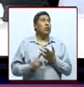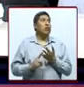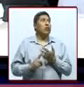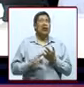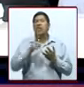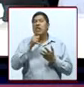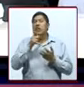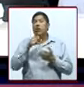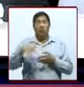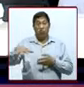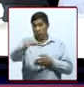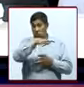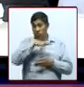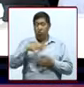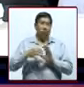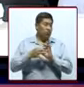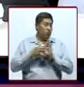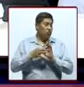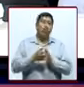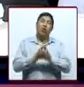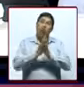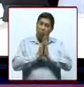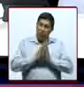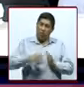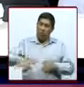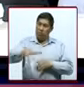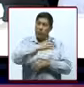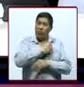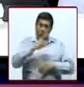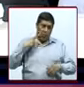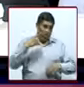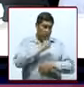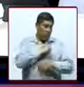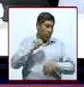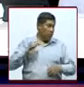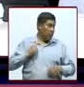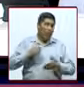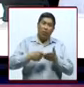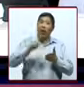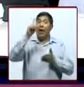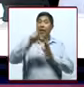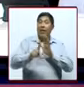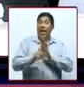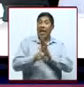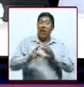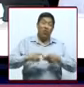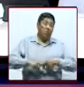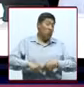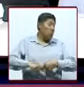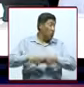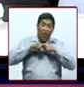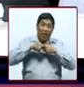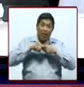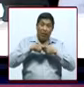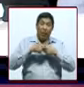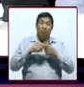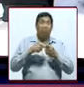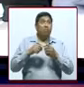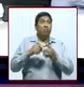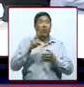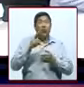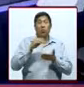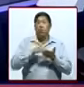los asistentes de manera unánime piden a la Asamblea Legislativa Plurinacional aprobar una ley que suspenda las elecciones primarias para la